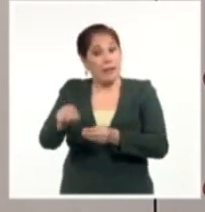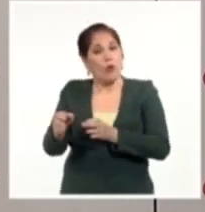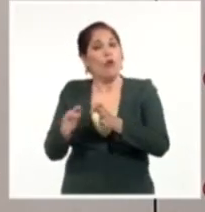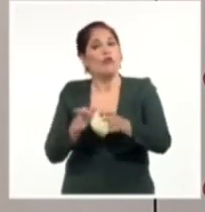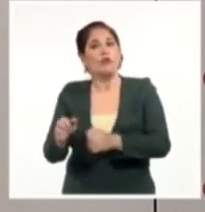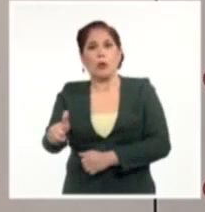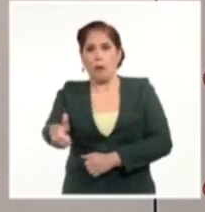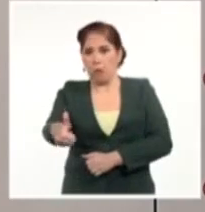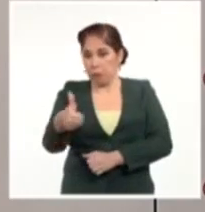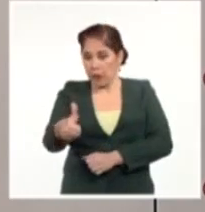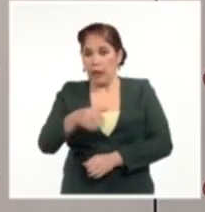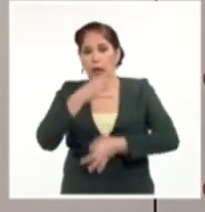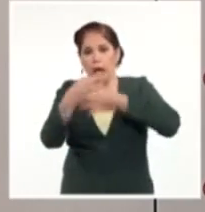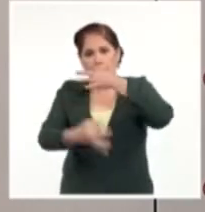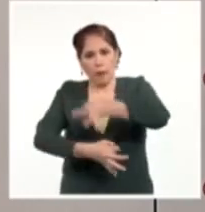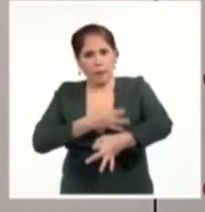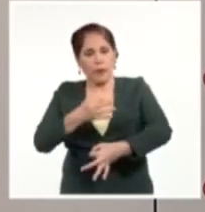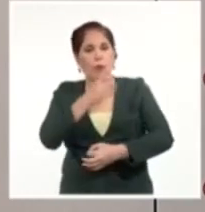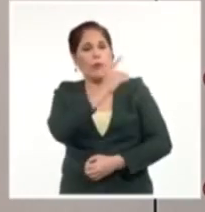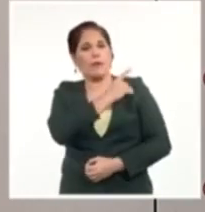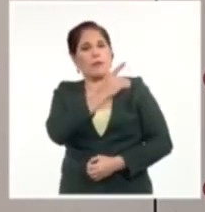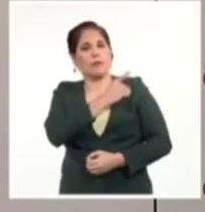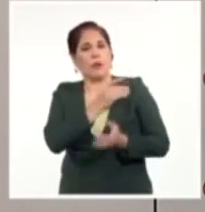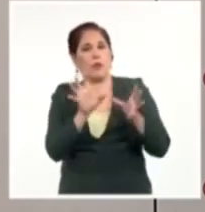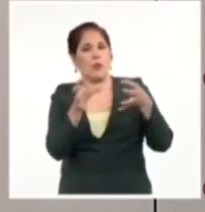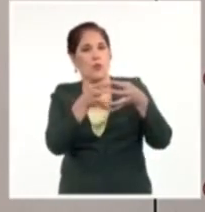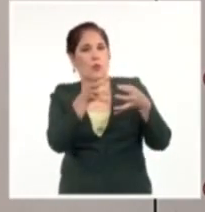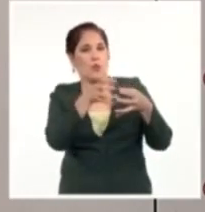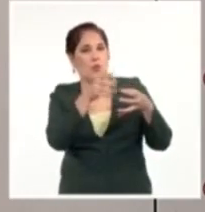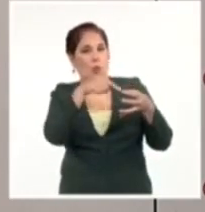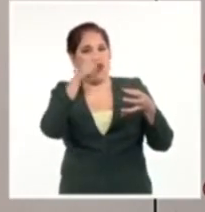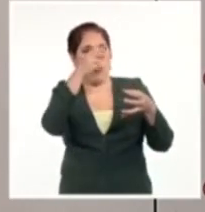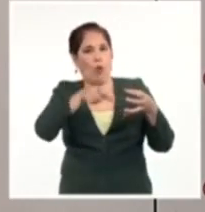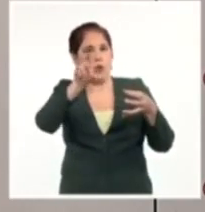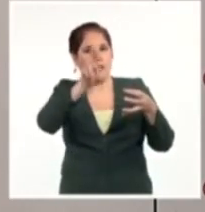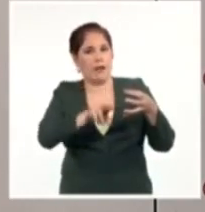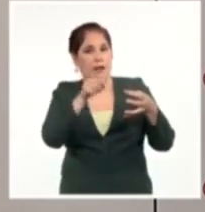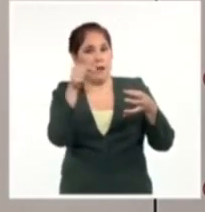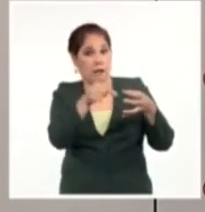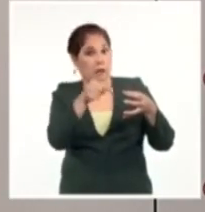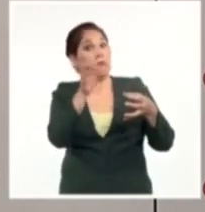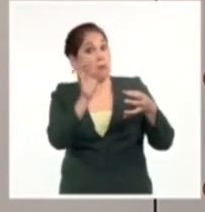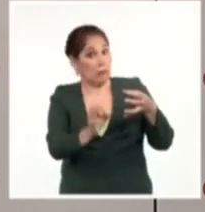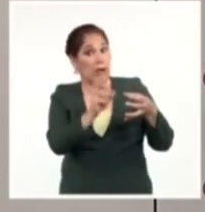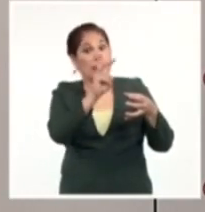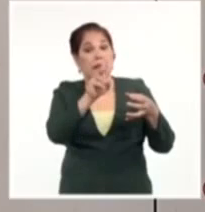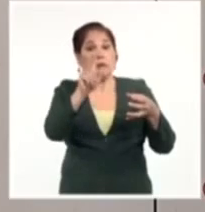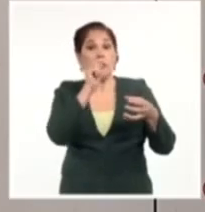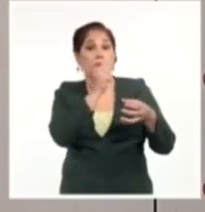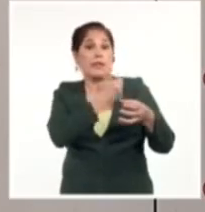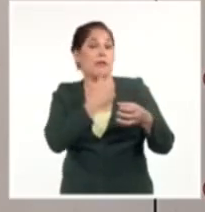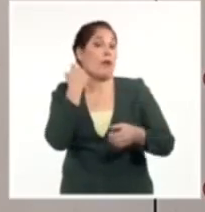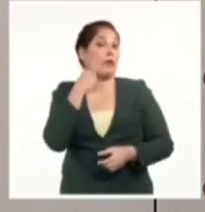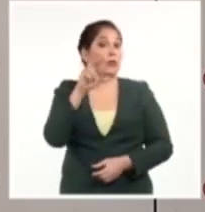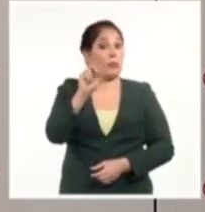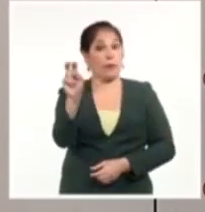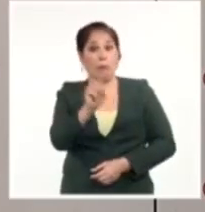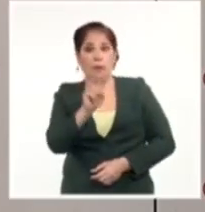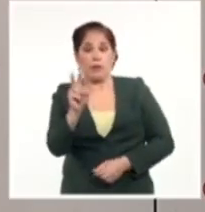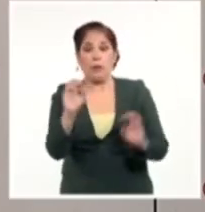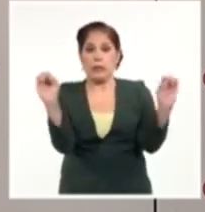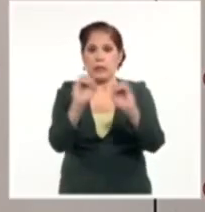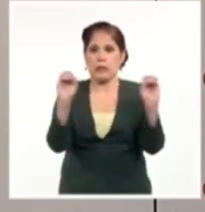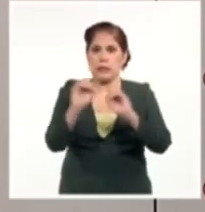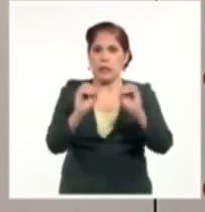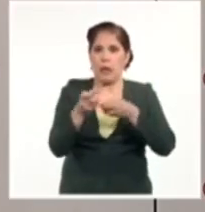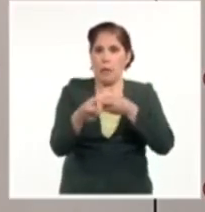funciona, dijo así recientemente un diputado conservador costarricense. Ciertamente, 31 de diciembre de 2022 con cero